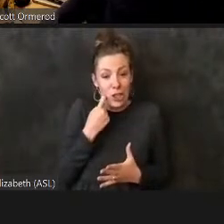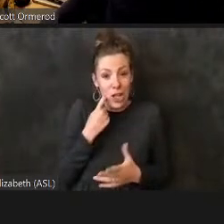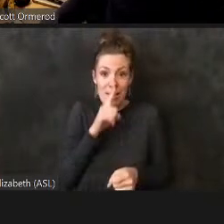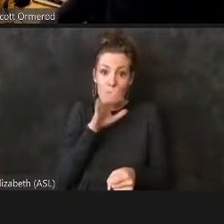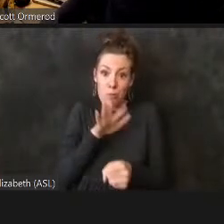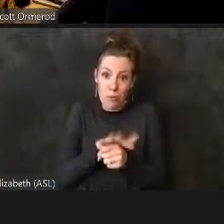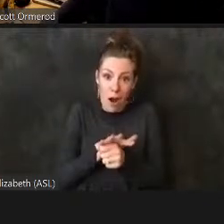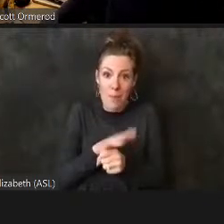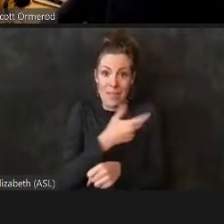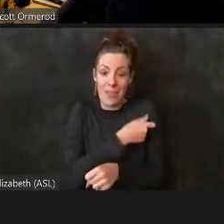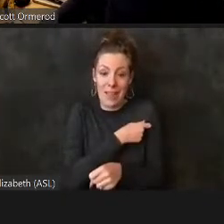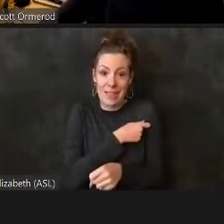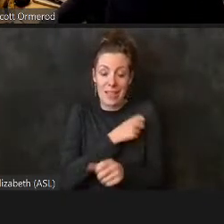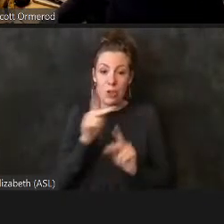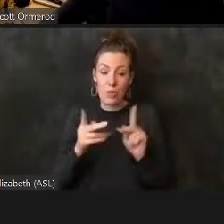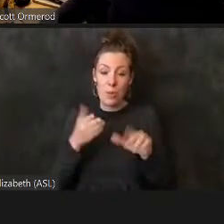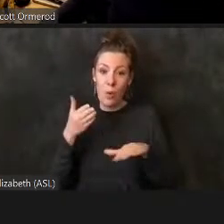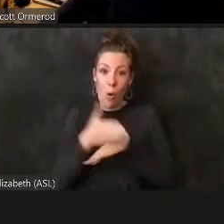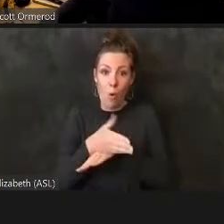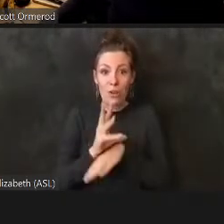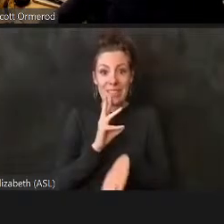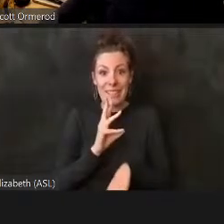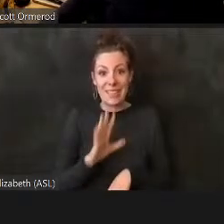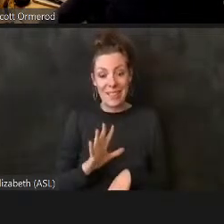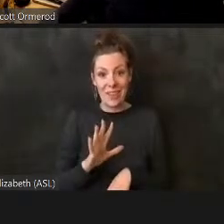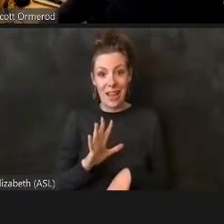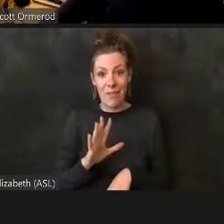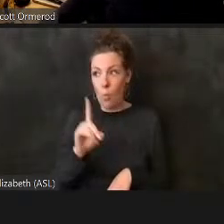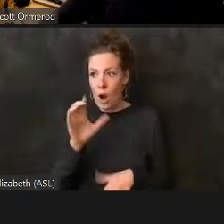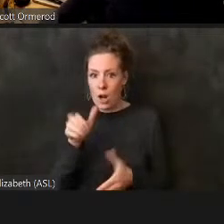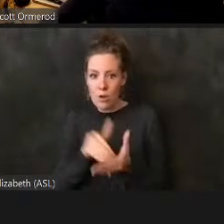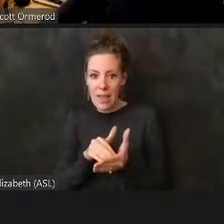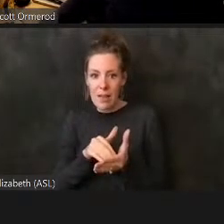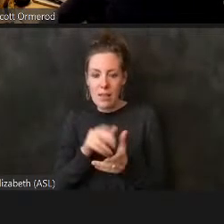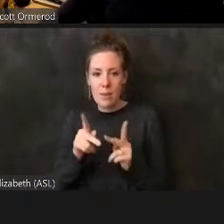que hay ahorita, pero